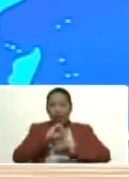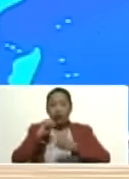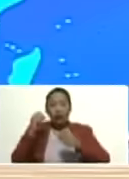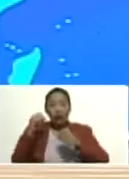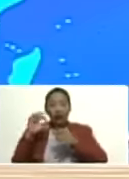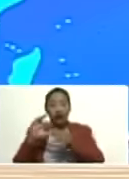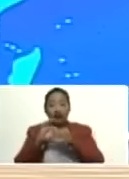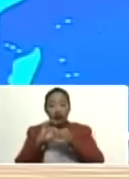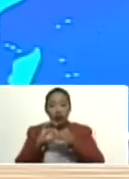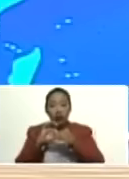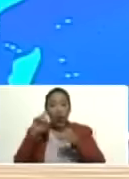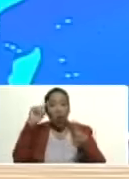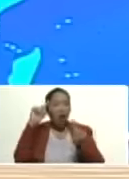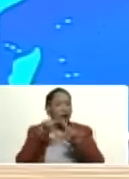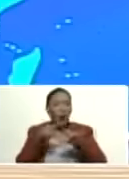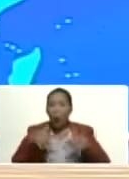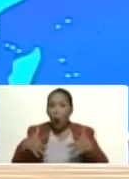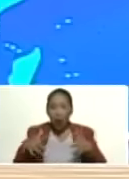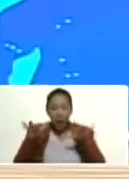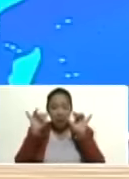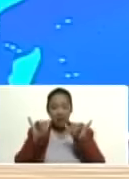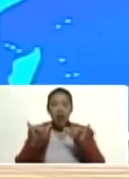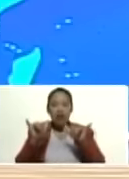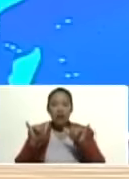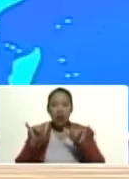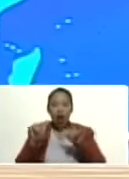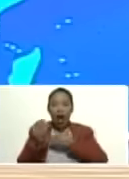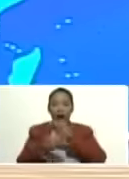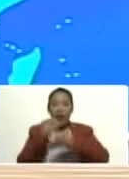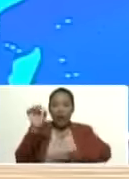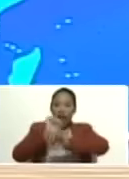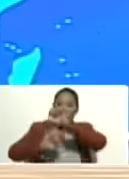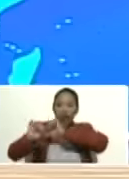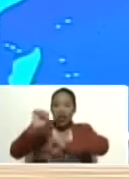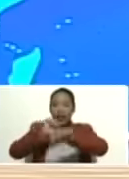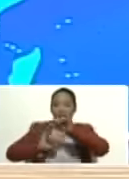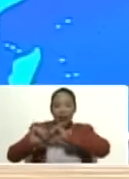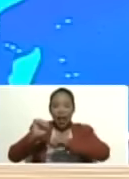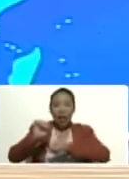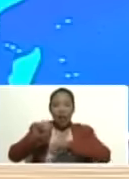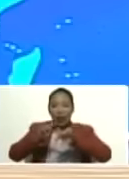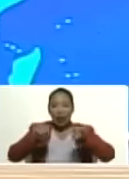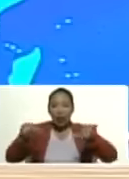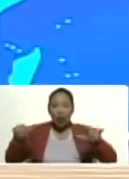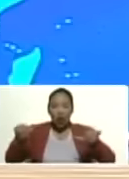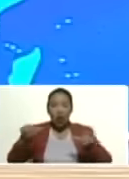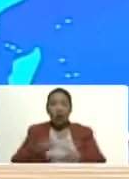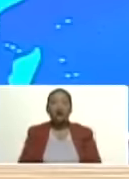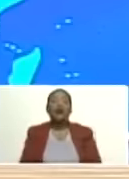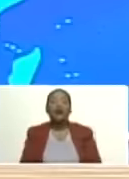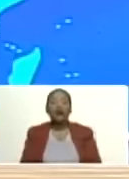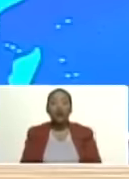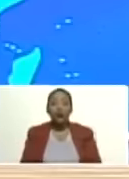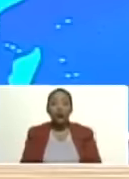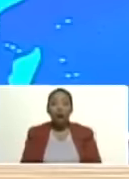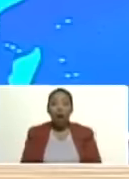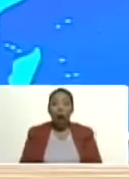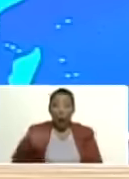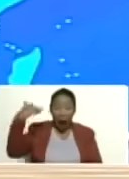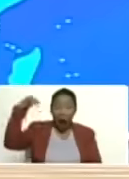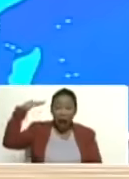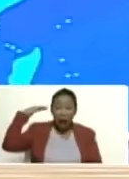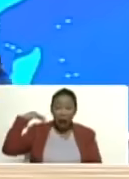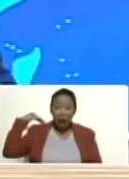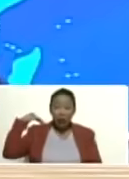por un mismo objetivo, de los pueblos aborígenes y de los pueblos africanos. En esos años tenemos